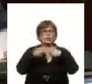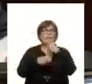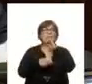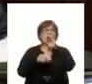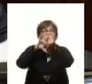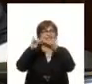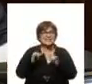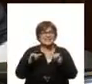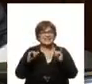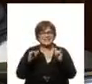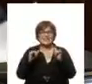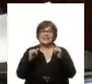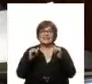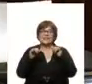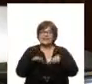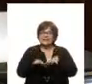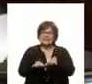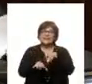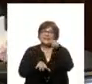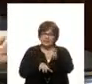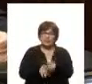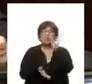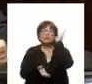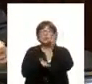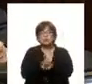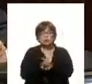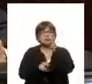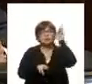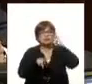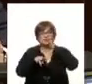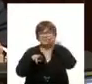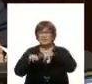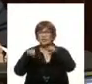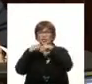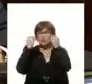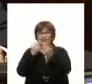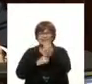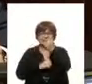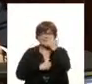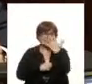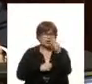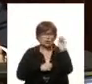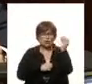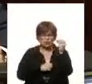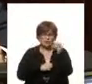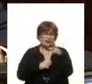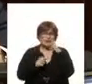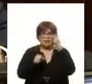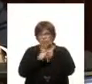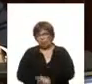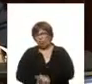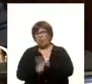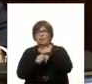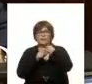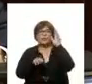pacífica que termina con la muerte de 65 jóvenes reprimidos